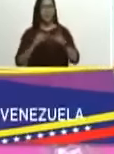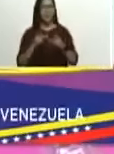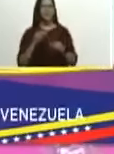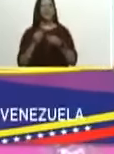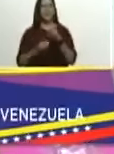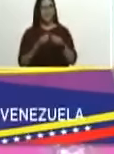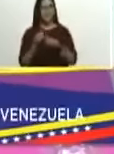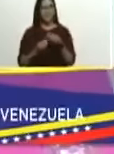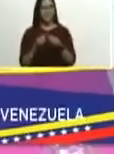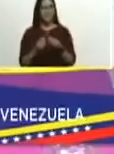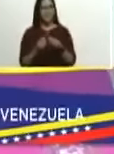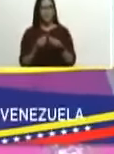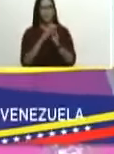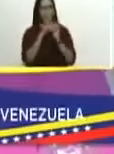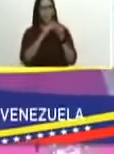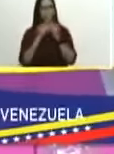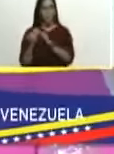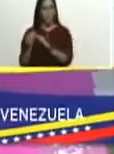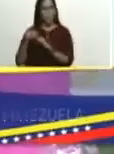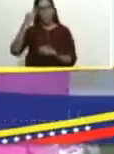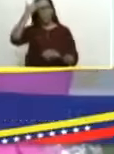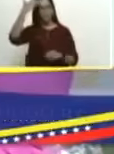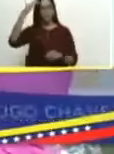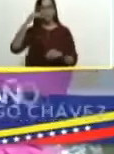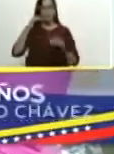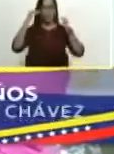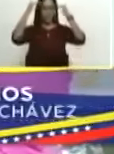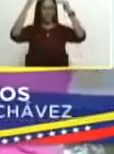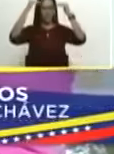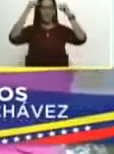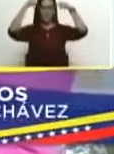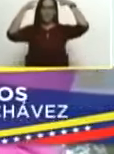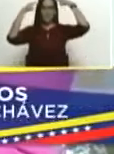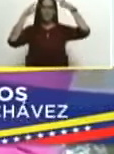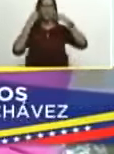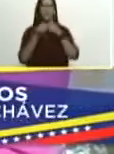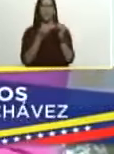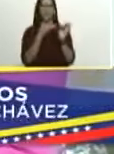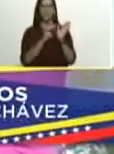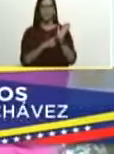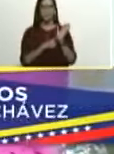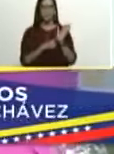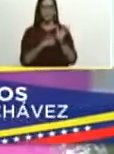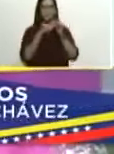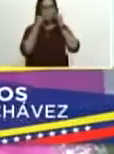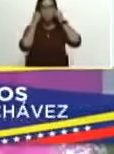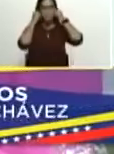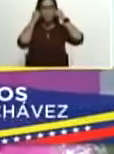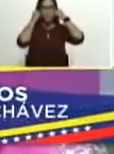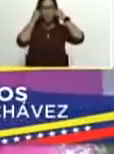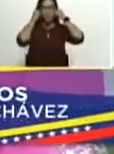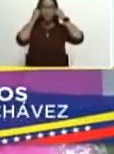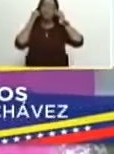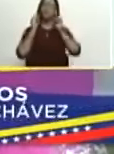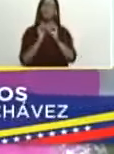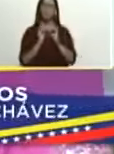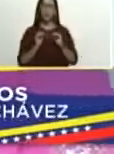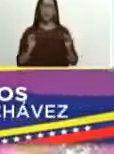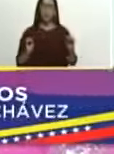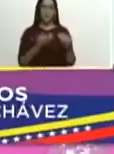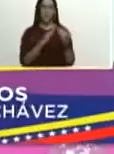en comuna. Es el sueño del comandante comandante Chávez, hecho realidad, cuando llamó a las comunas